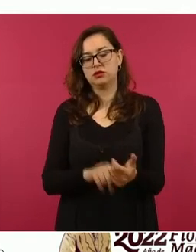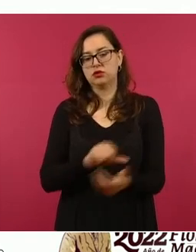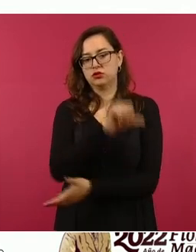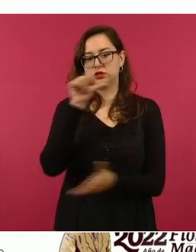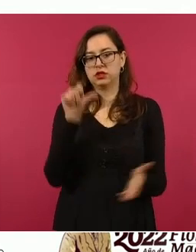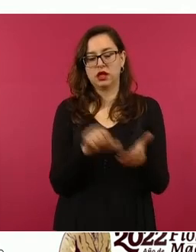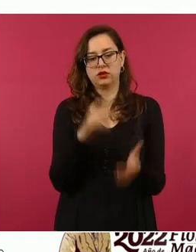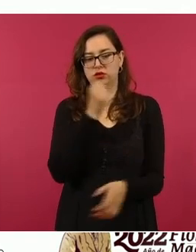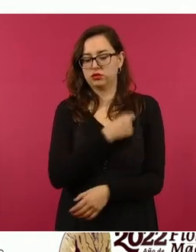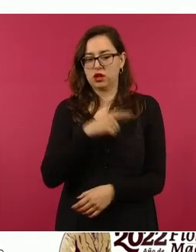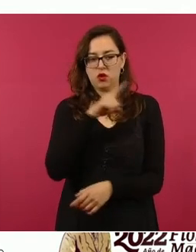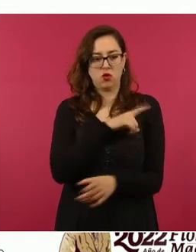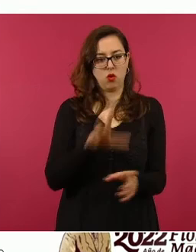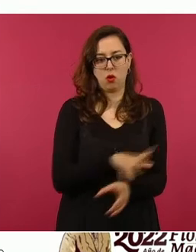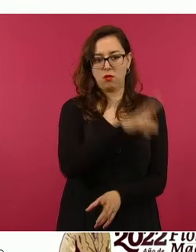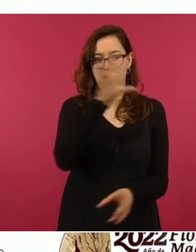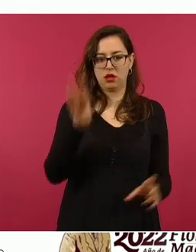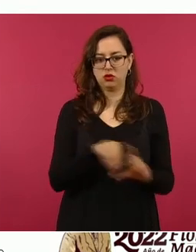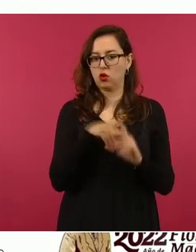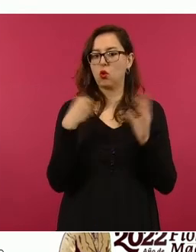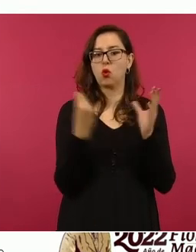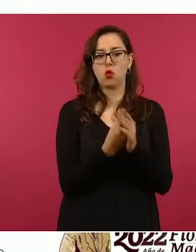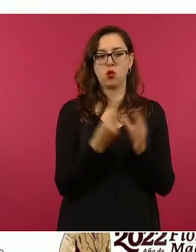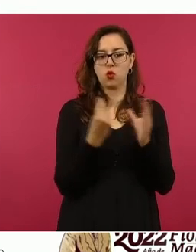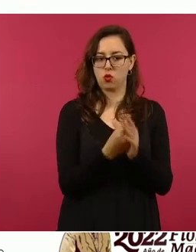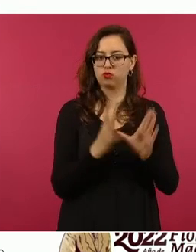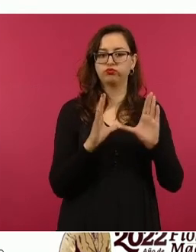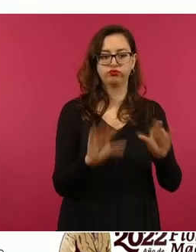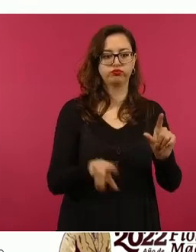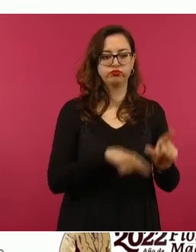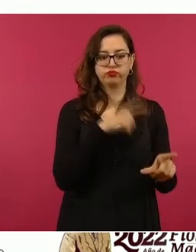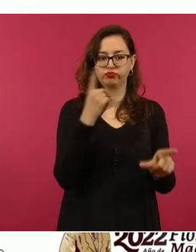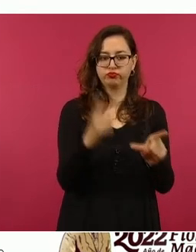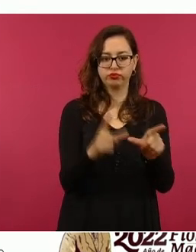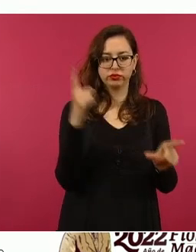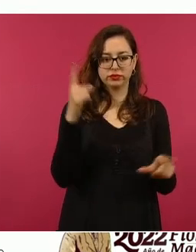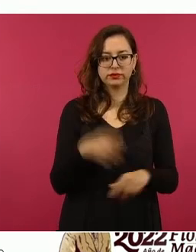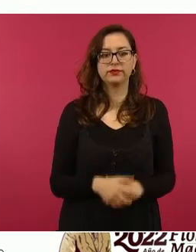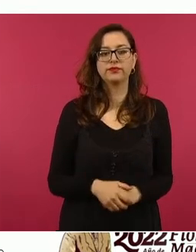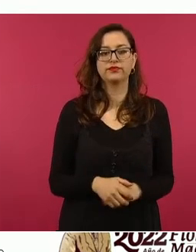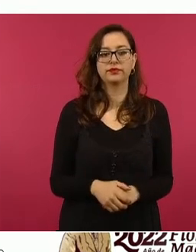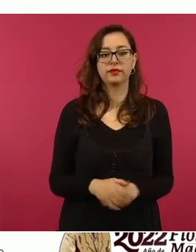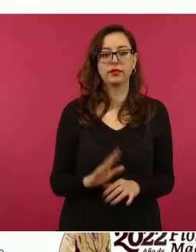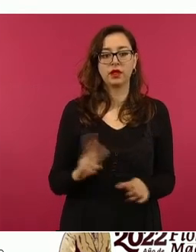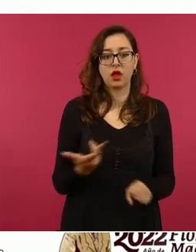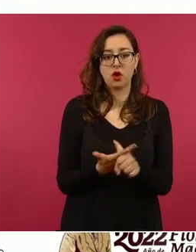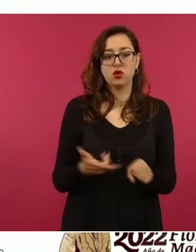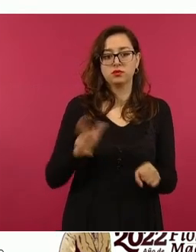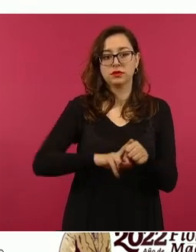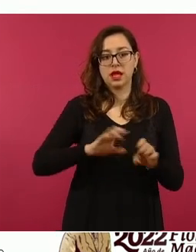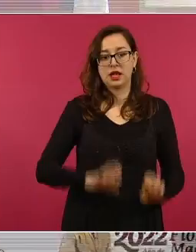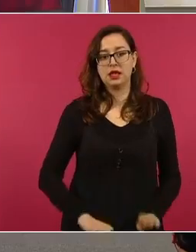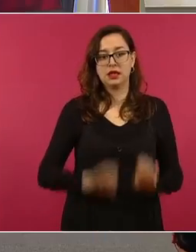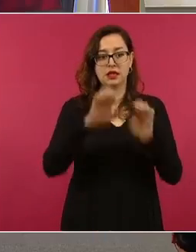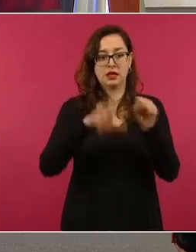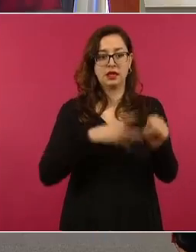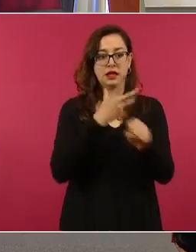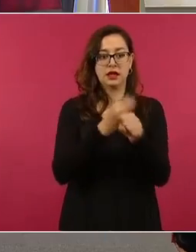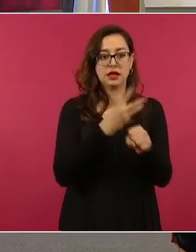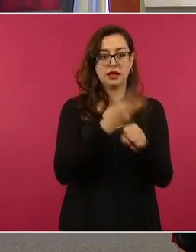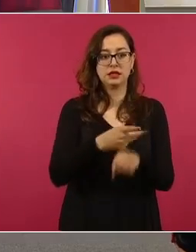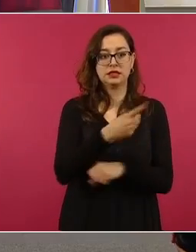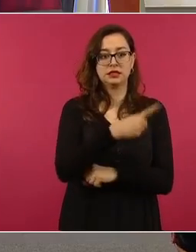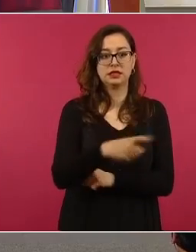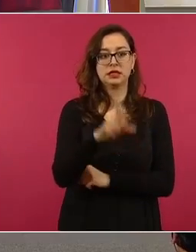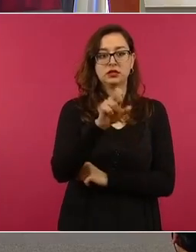clínicas y centros de salud. La rehabilitación de unidades médicas ha tenido una inversión de 157 millones de pesos en